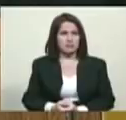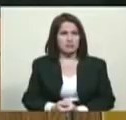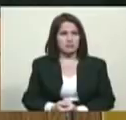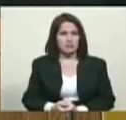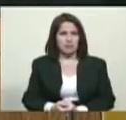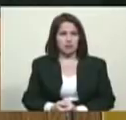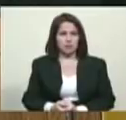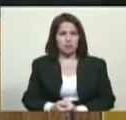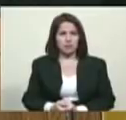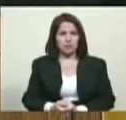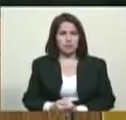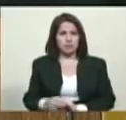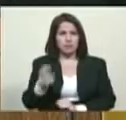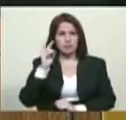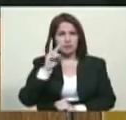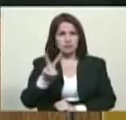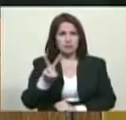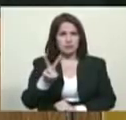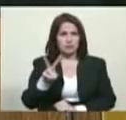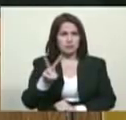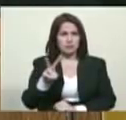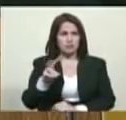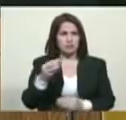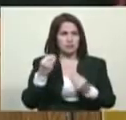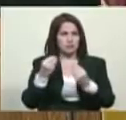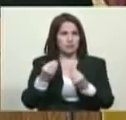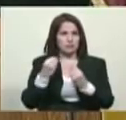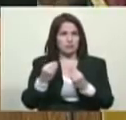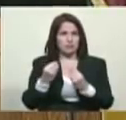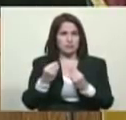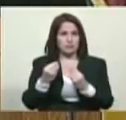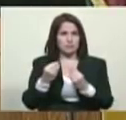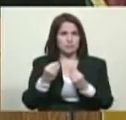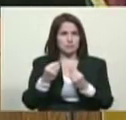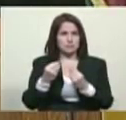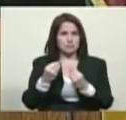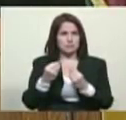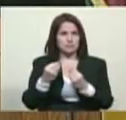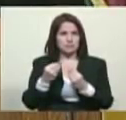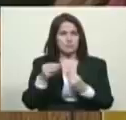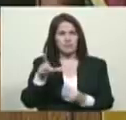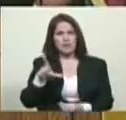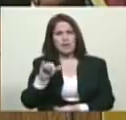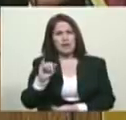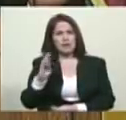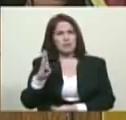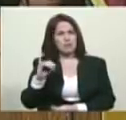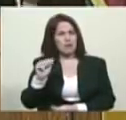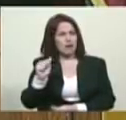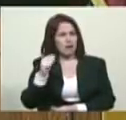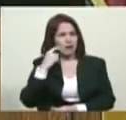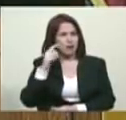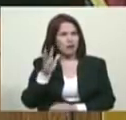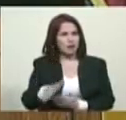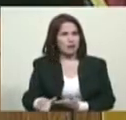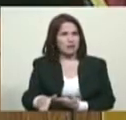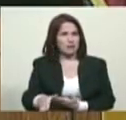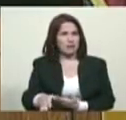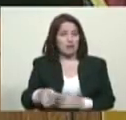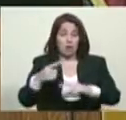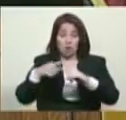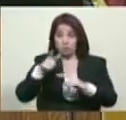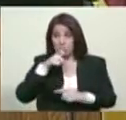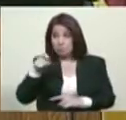presidente, ¿de quién es ahora el petróleo de Libia? Y un presidente me decía, pregunte a